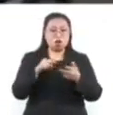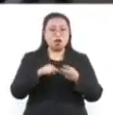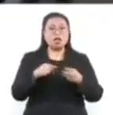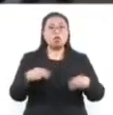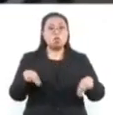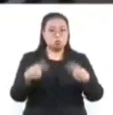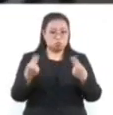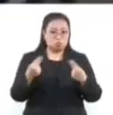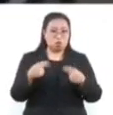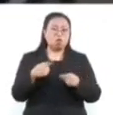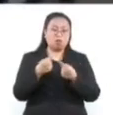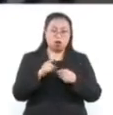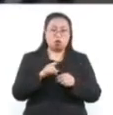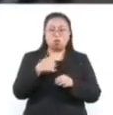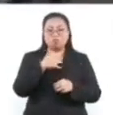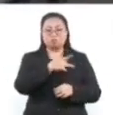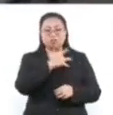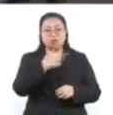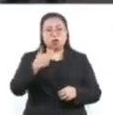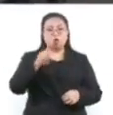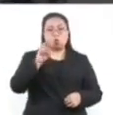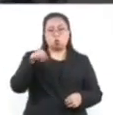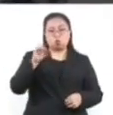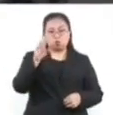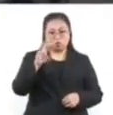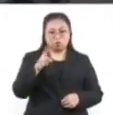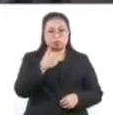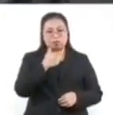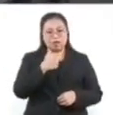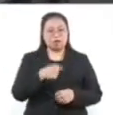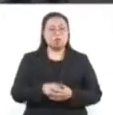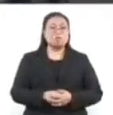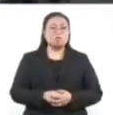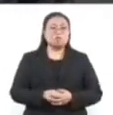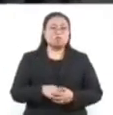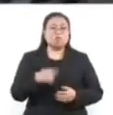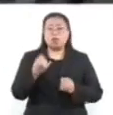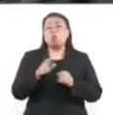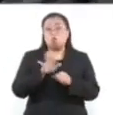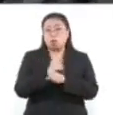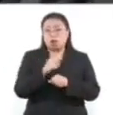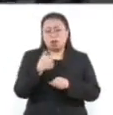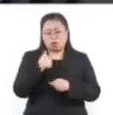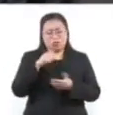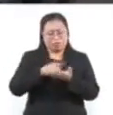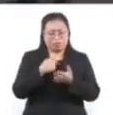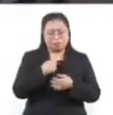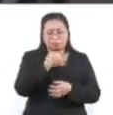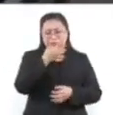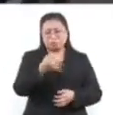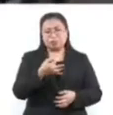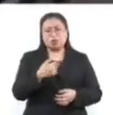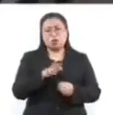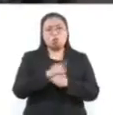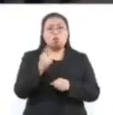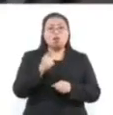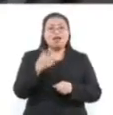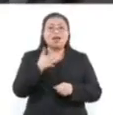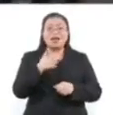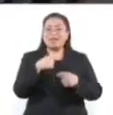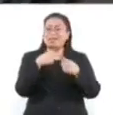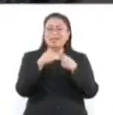caricatura. Y digo y lo repito porque en México tenemos muchos caricaturistas, hay muchos, pero hay de todo